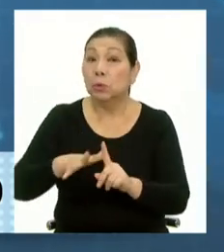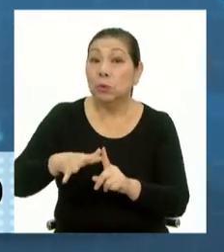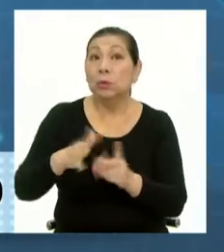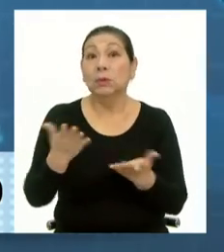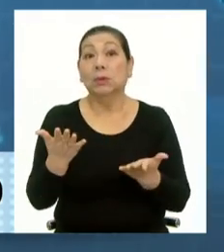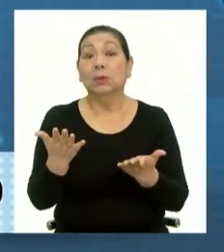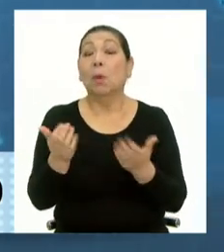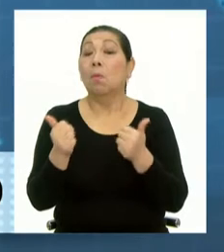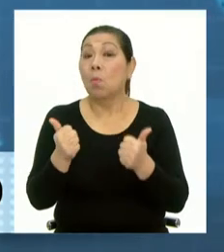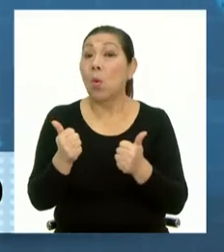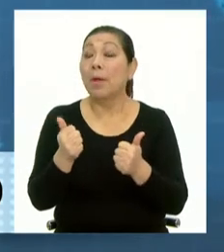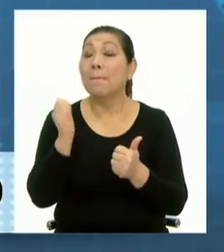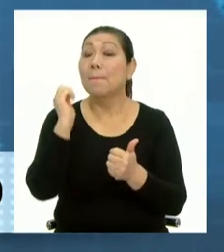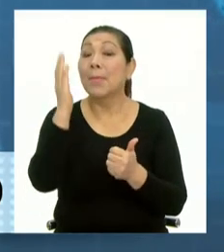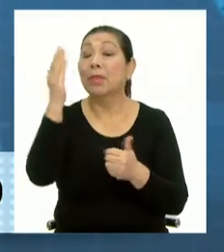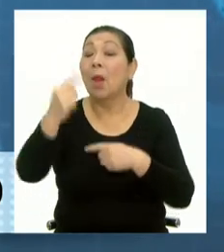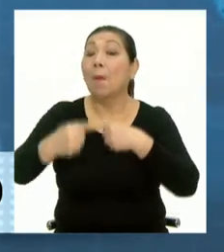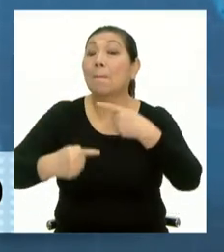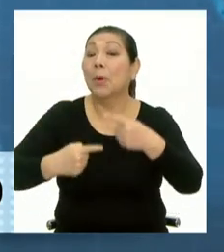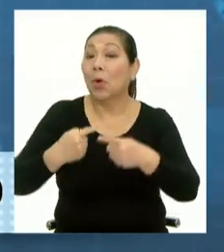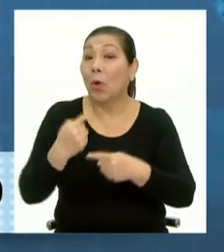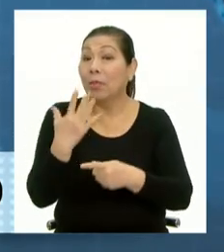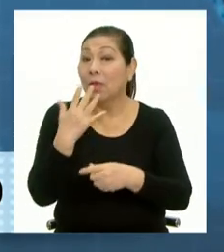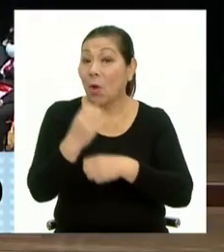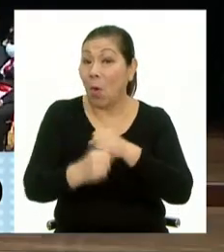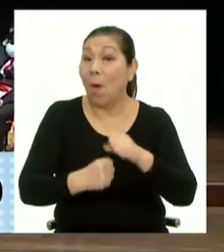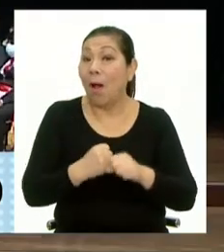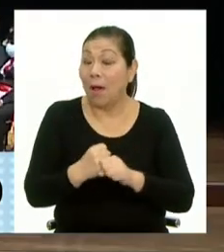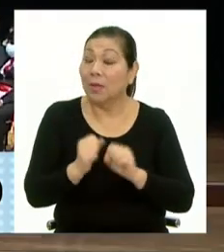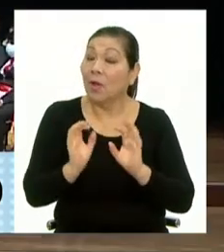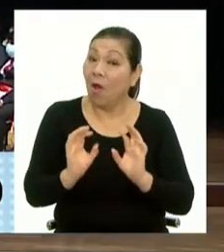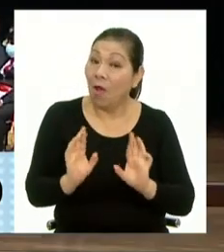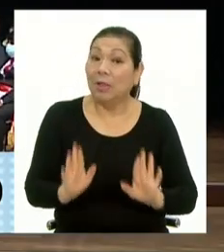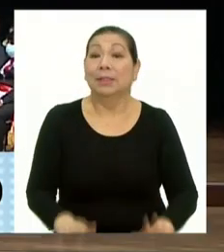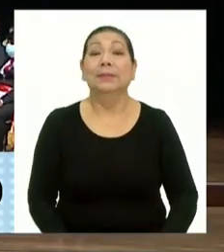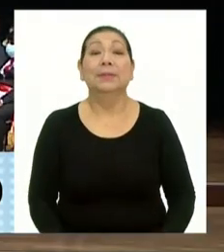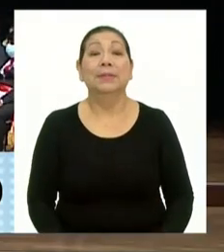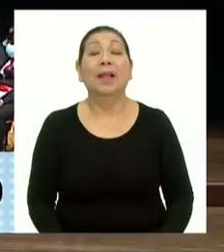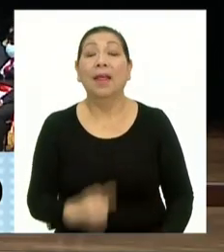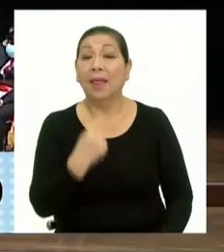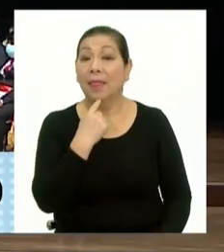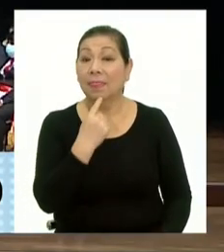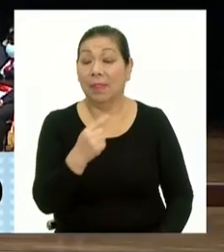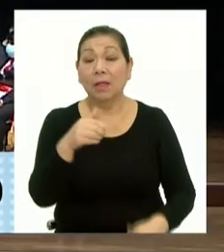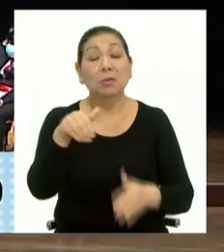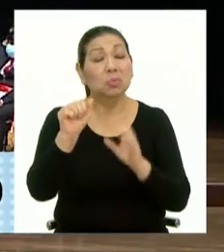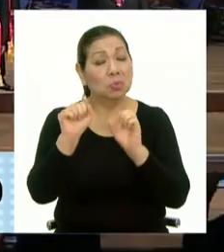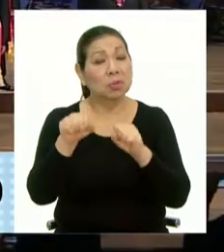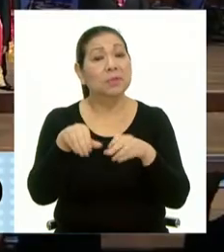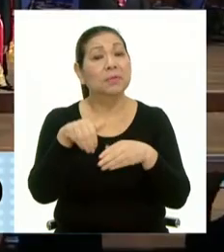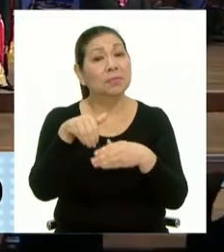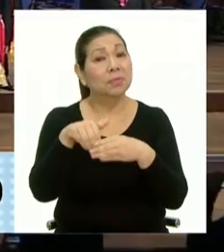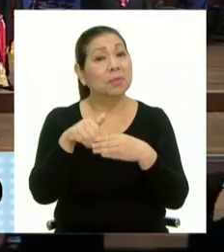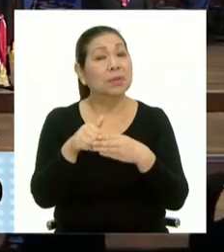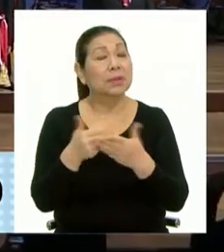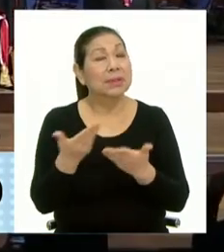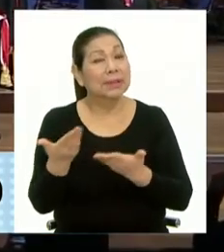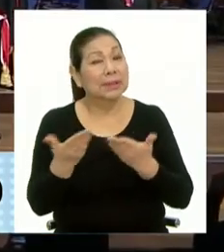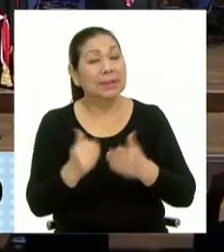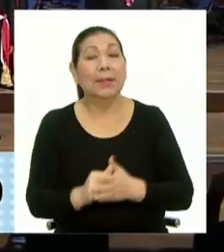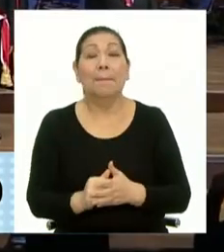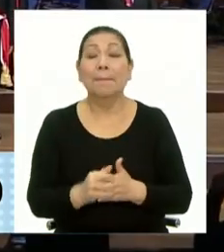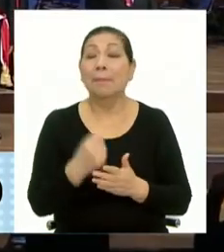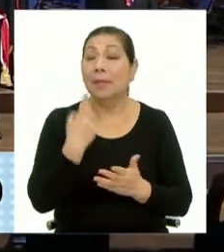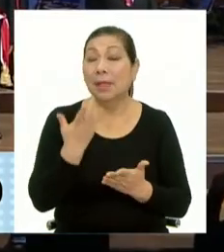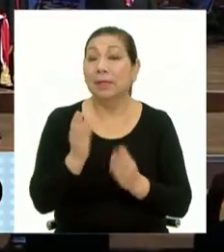un buen mandato en los próximos 5 años. La lideresa consideró la elección del gabinete como una provocación.